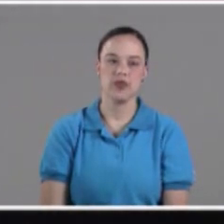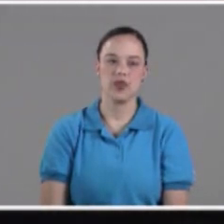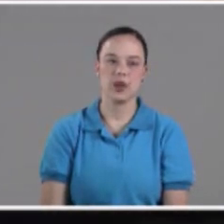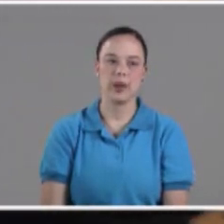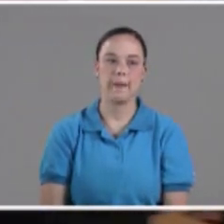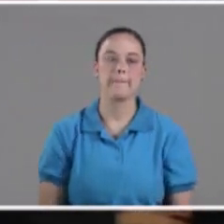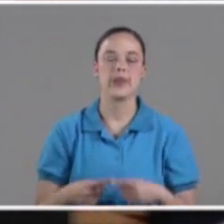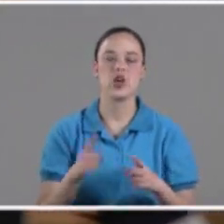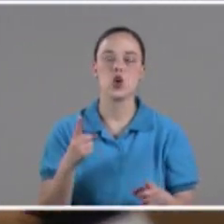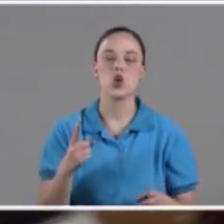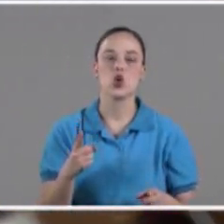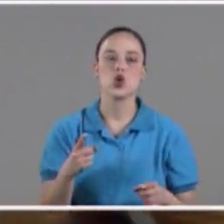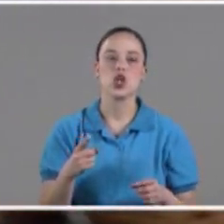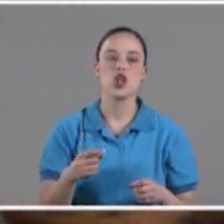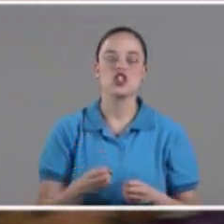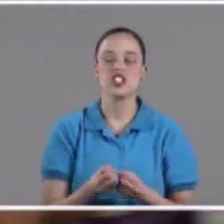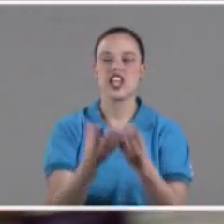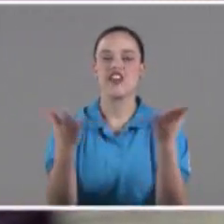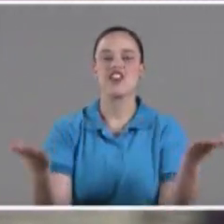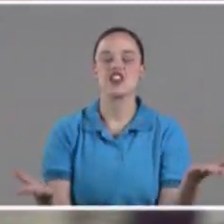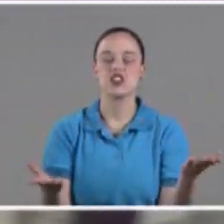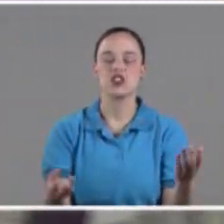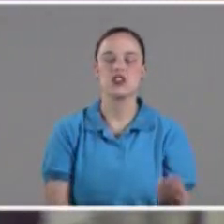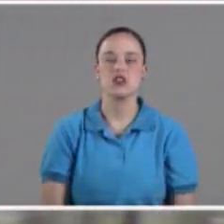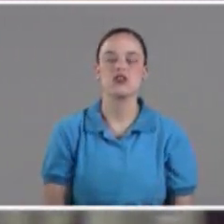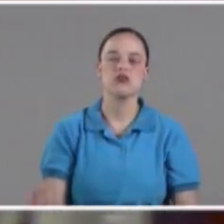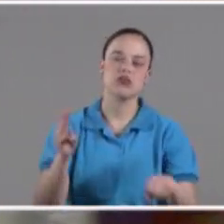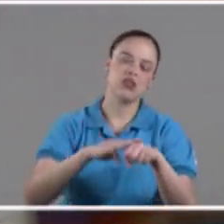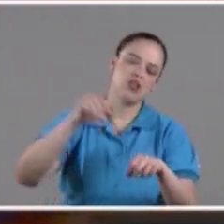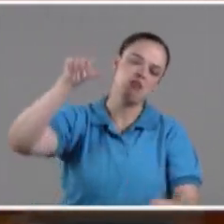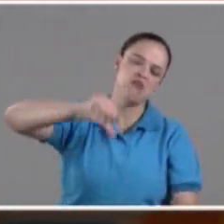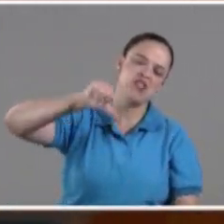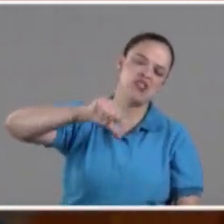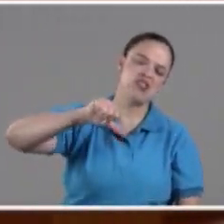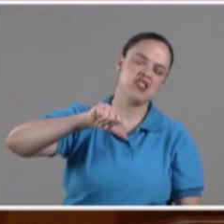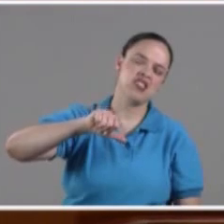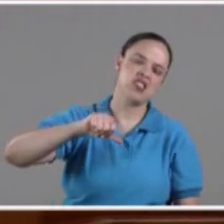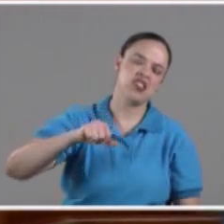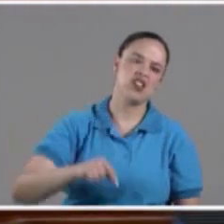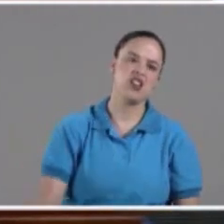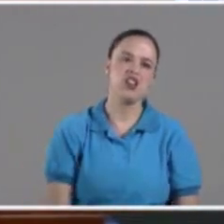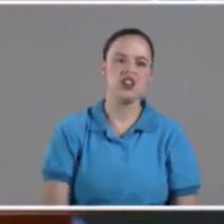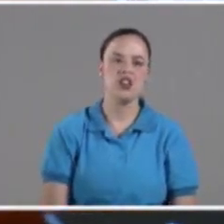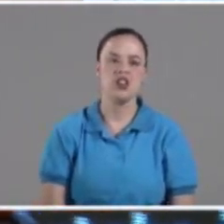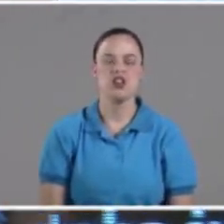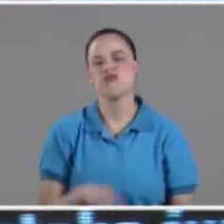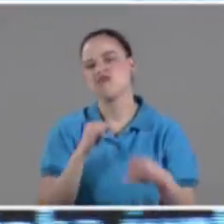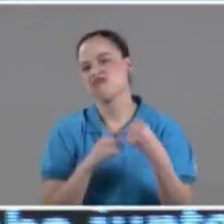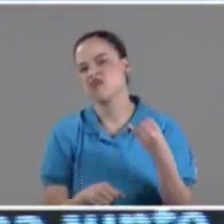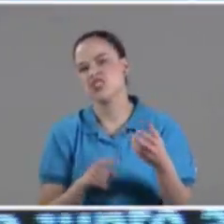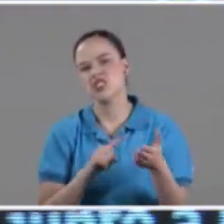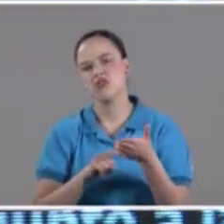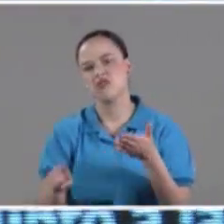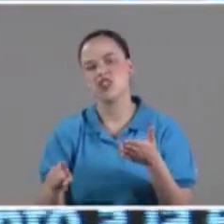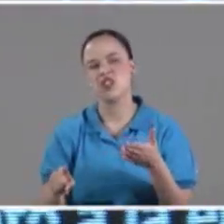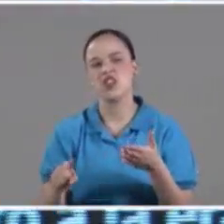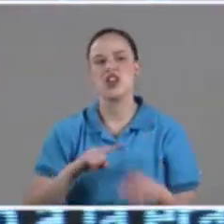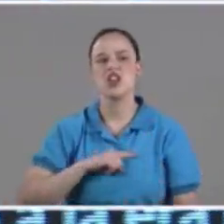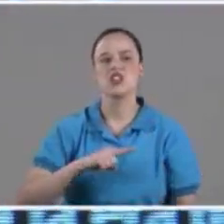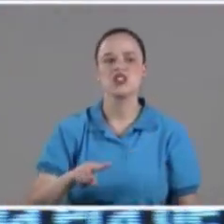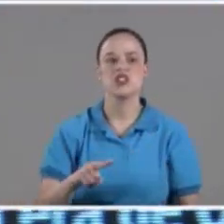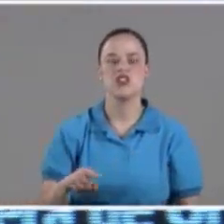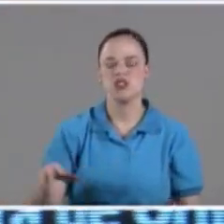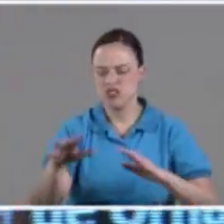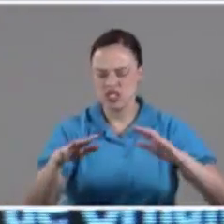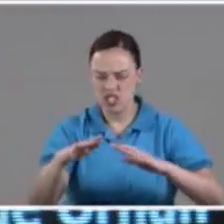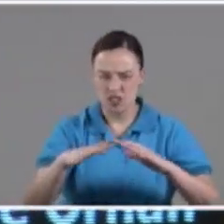Pero uno de los eventos más catastróficos de la última semana ha sido los terremotos en nepal